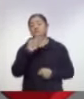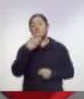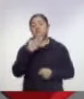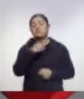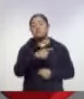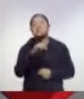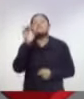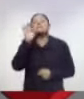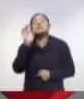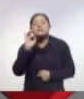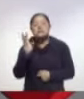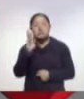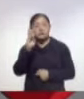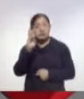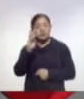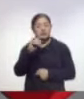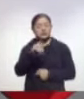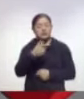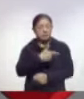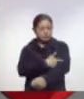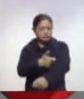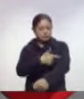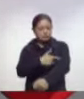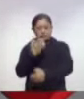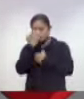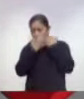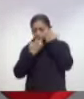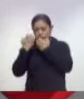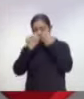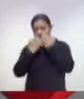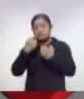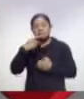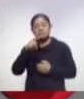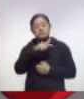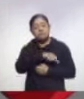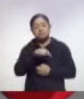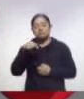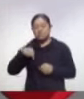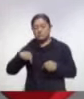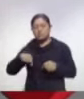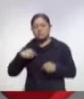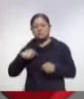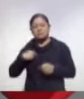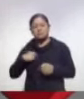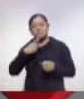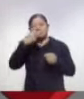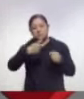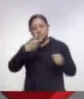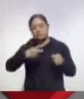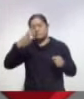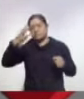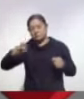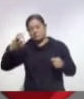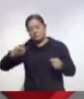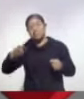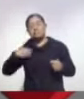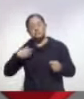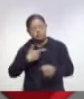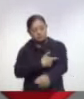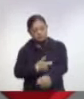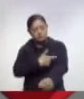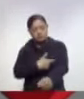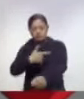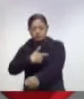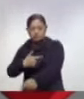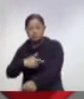supuesto dopaje en una prueba. Bueno, afortunadamente, bueno, con pruebas más adelante, en una segunda y tercera, se aló limpia. Sin embargo, su imagen